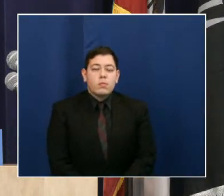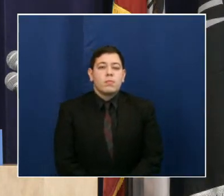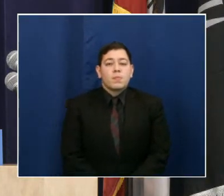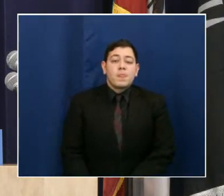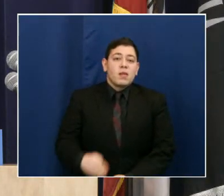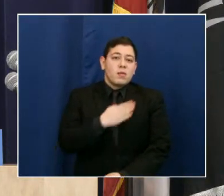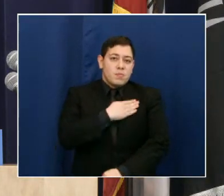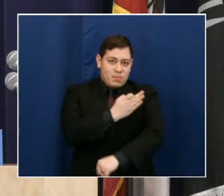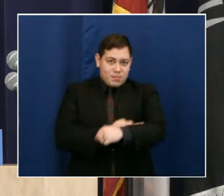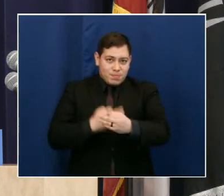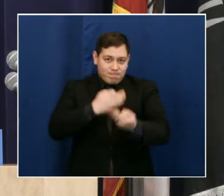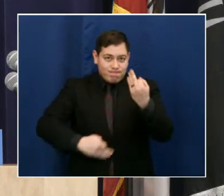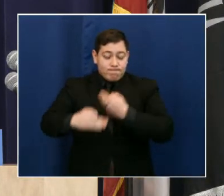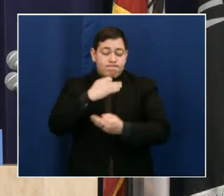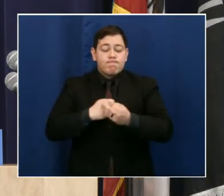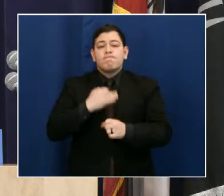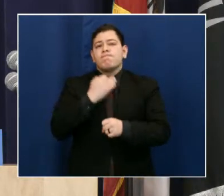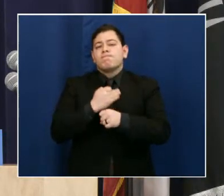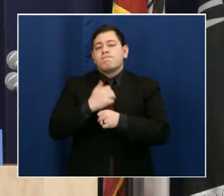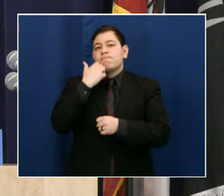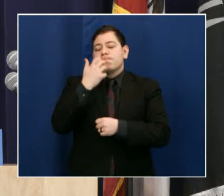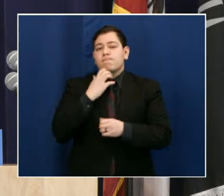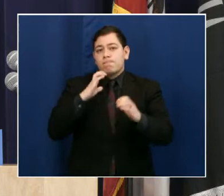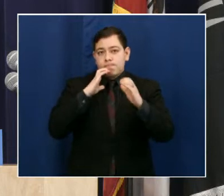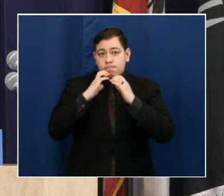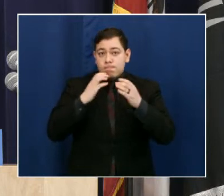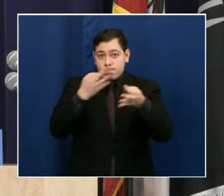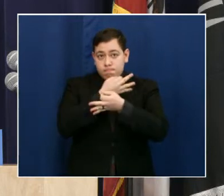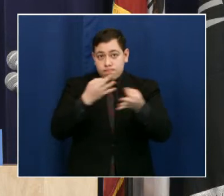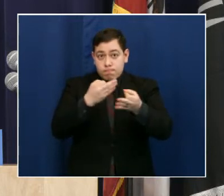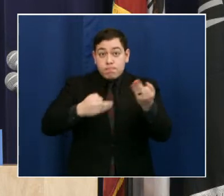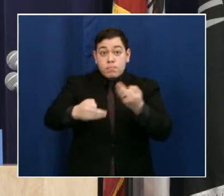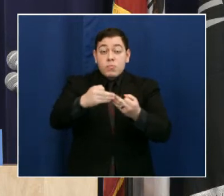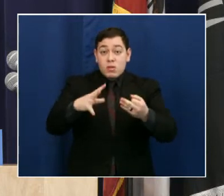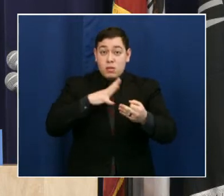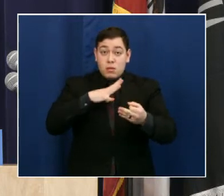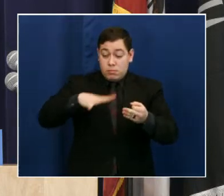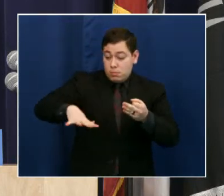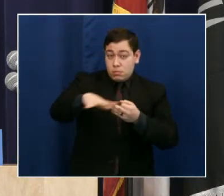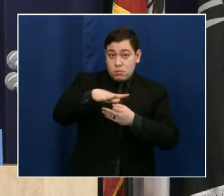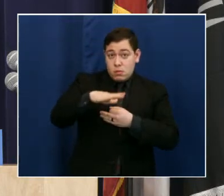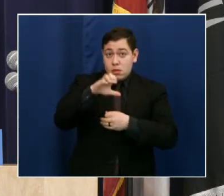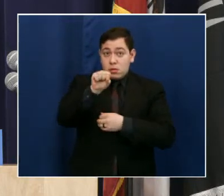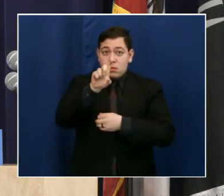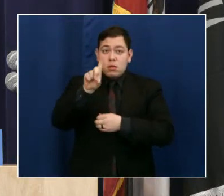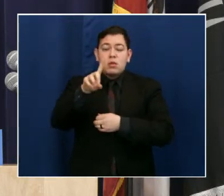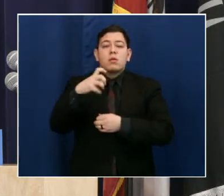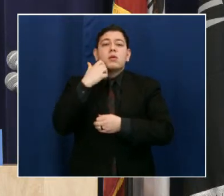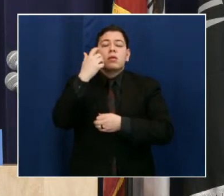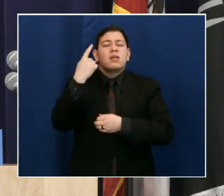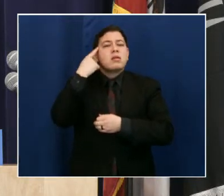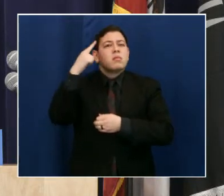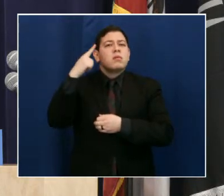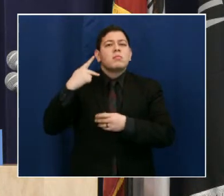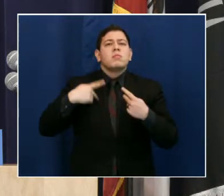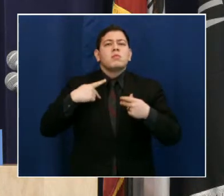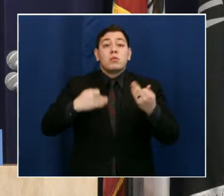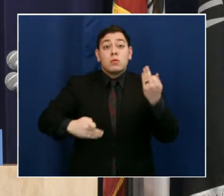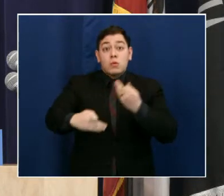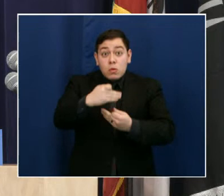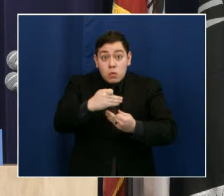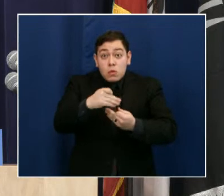Buenas tardes a todos. Es muy importante comunicarles a nuestra comunidad que ahora el Condado de San Diego está haciendo todo lo posible para asegurarse que todas